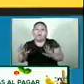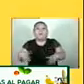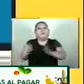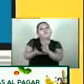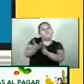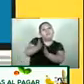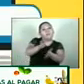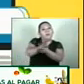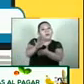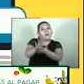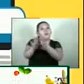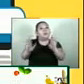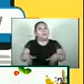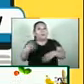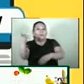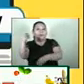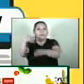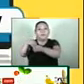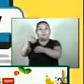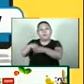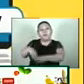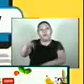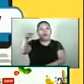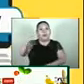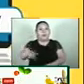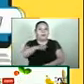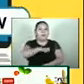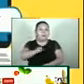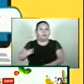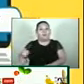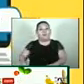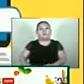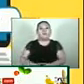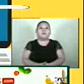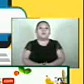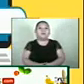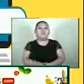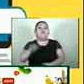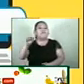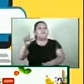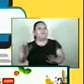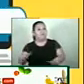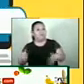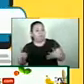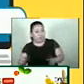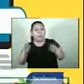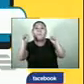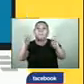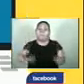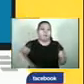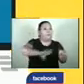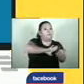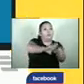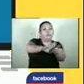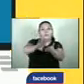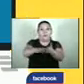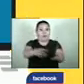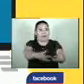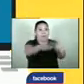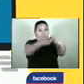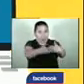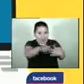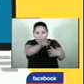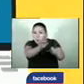subsidios a través del Banco de Desarrollo de la República de El Salvador, con el que se pretende cubrir el incremento al salario mínimo.